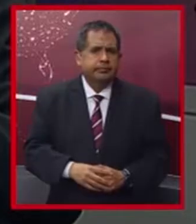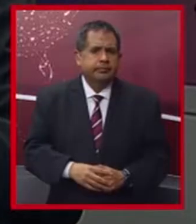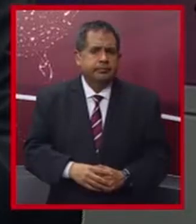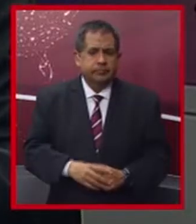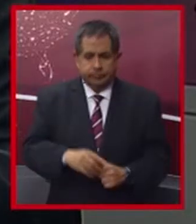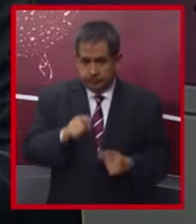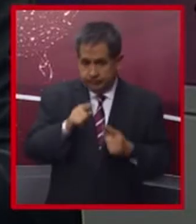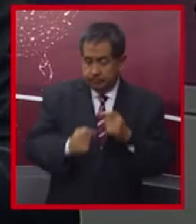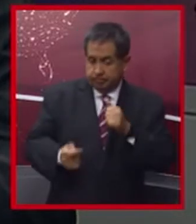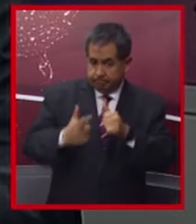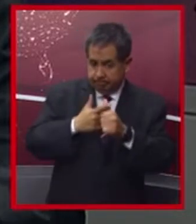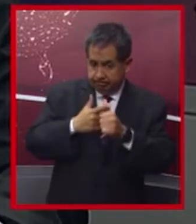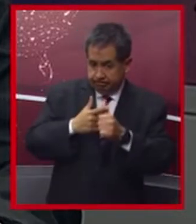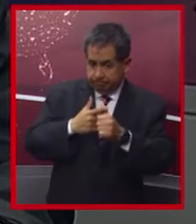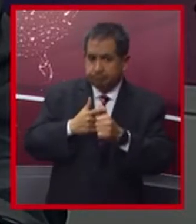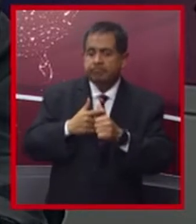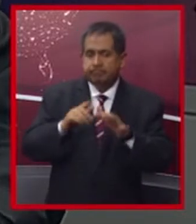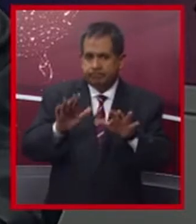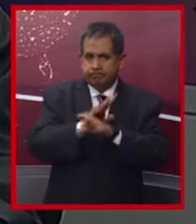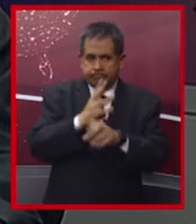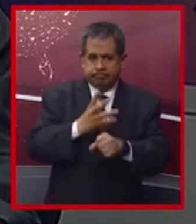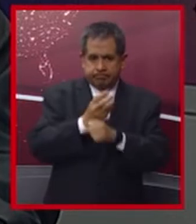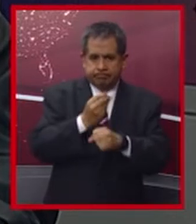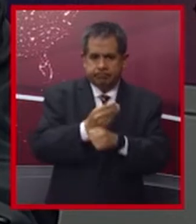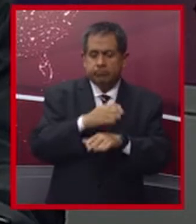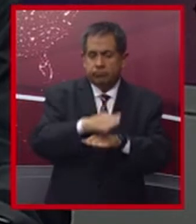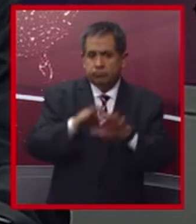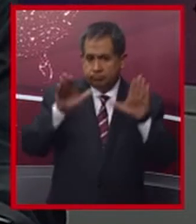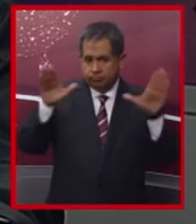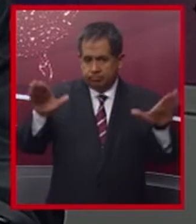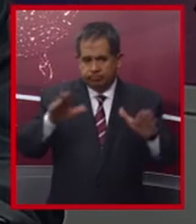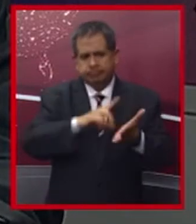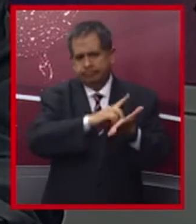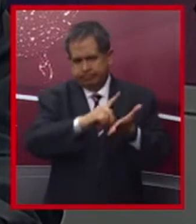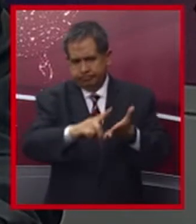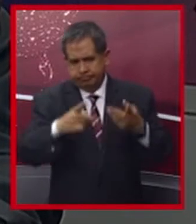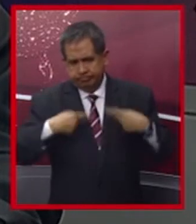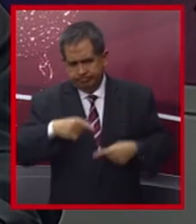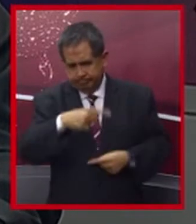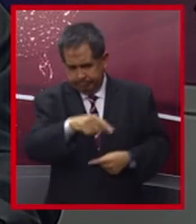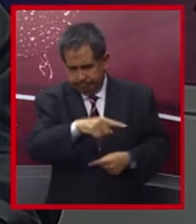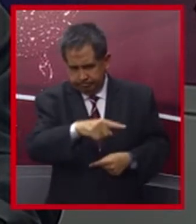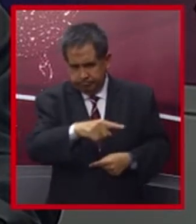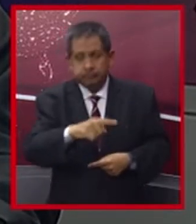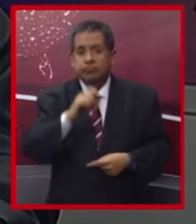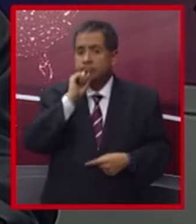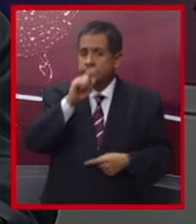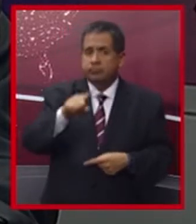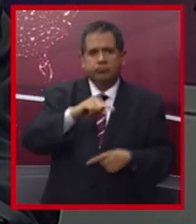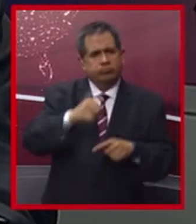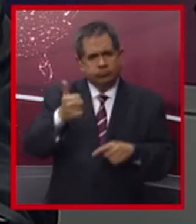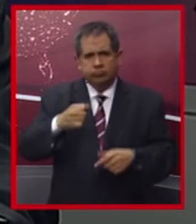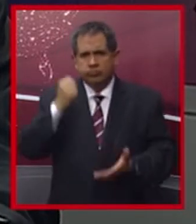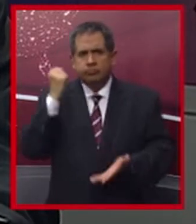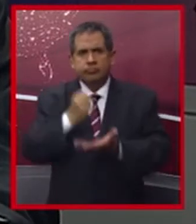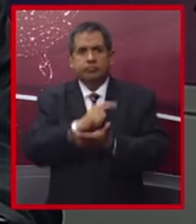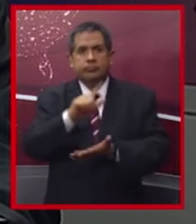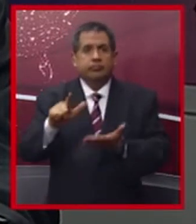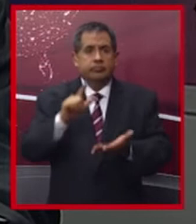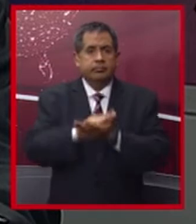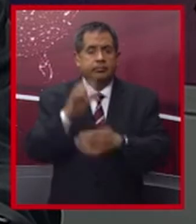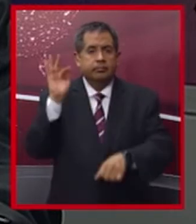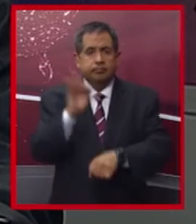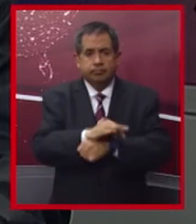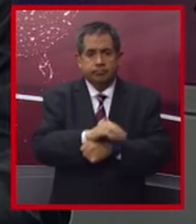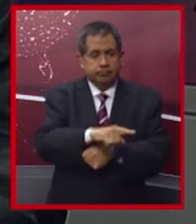Bueno, esta fue la primera de 3 reformas en materia de aerolíneas, de derechos de usuarios de aerolíneas que se aprobó, porque también se avalaron reformas a la Ley Federal de